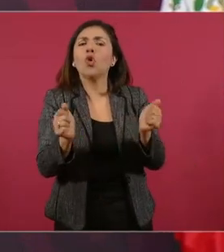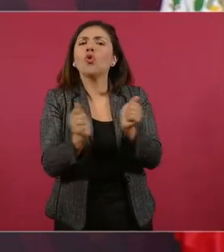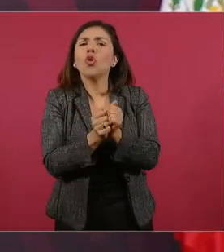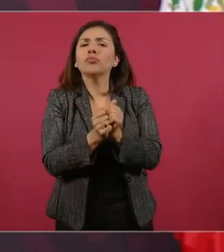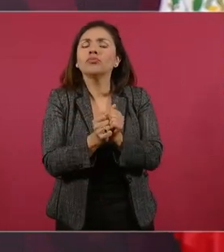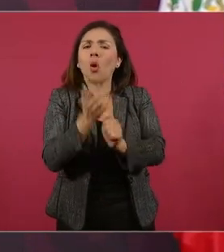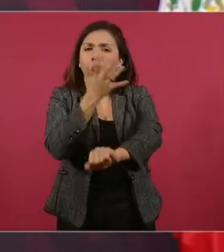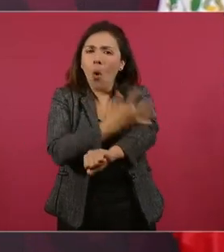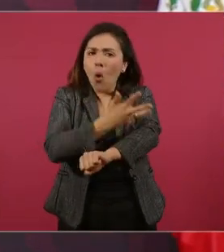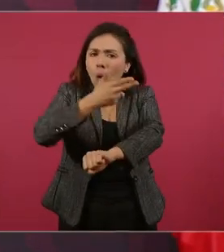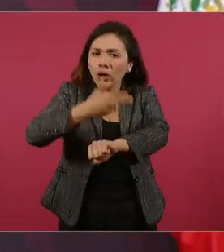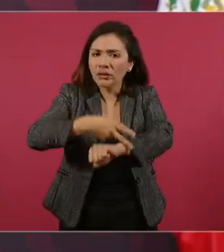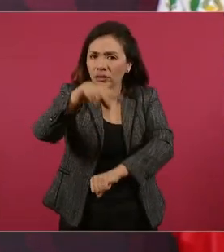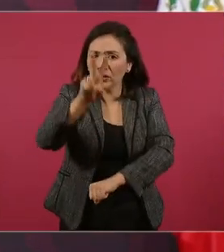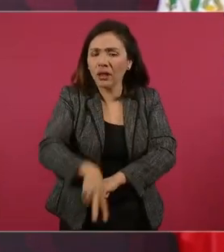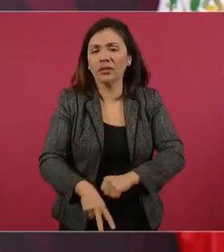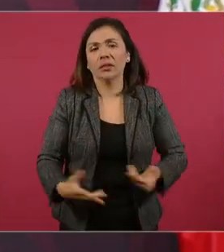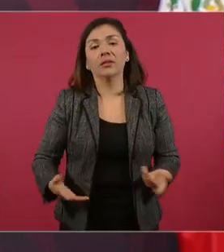honestidad.